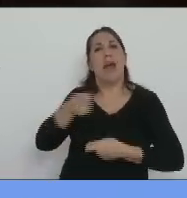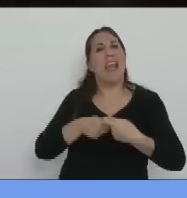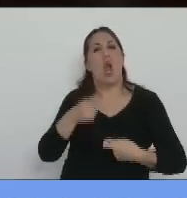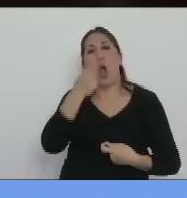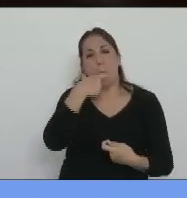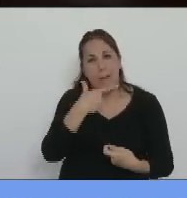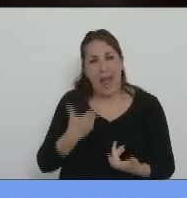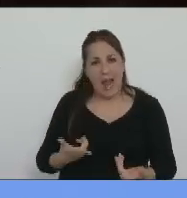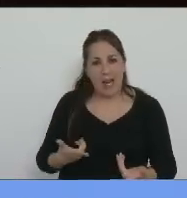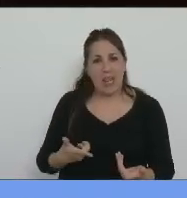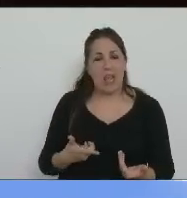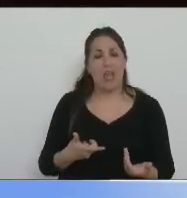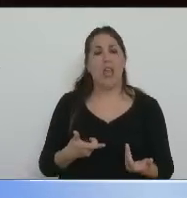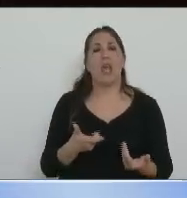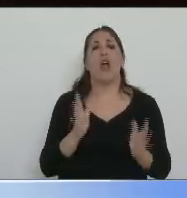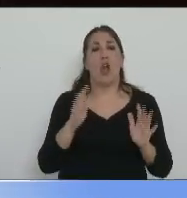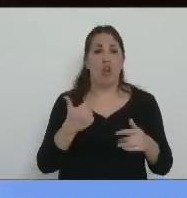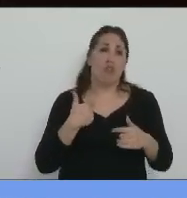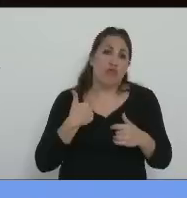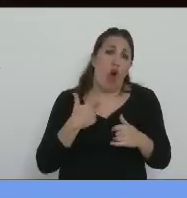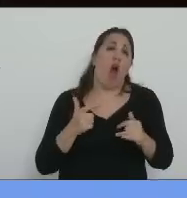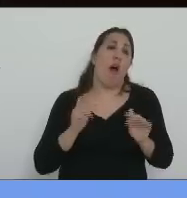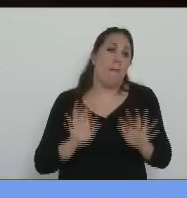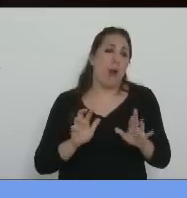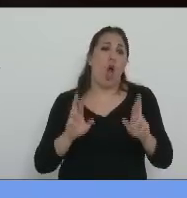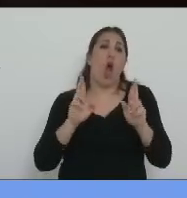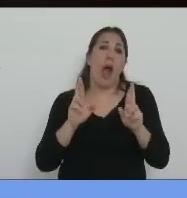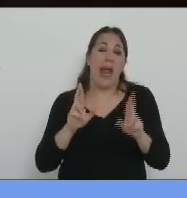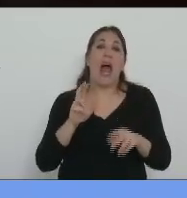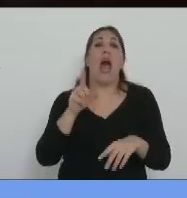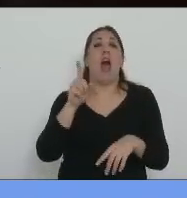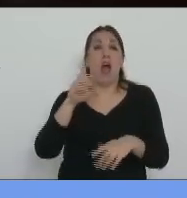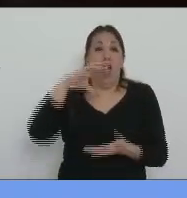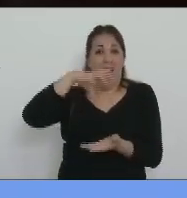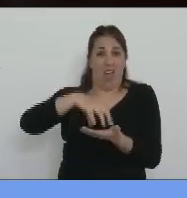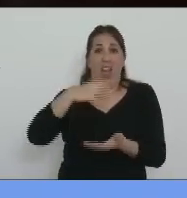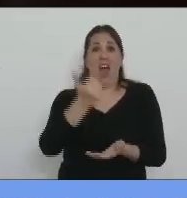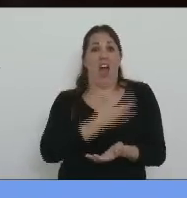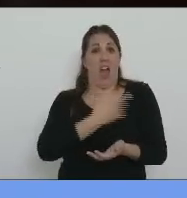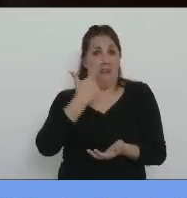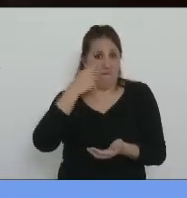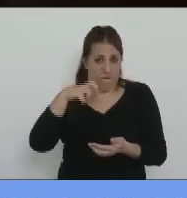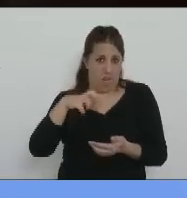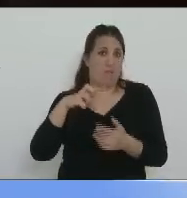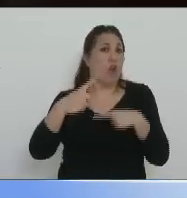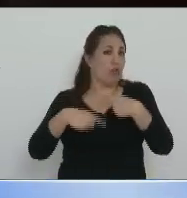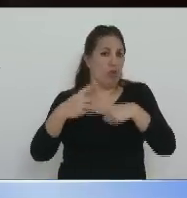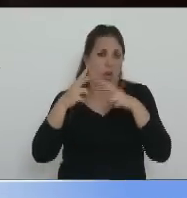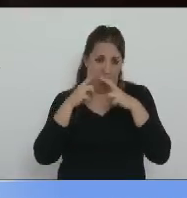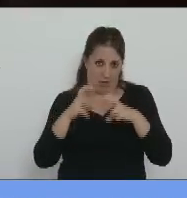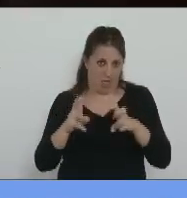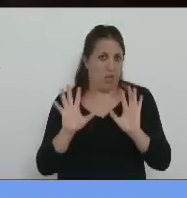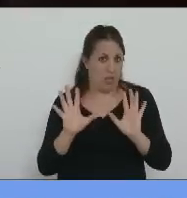ahora se va a abrir yo espero obviamente que la fib lleve adelante la investigación acá le estamos ampliando la